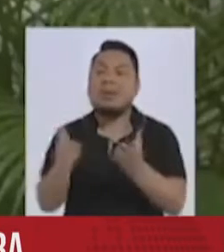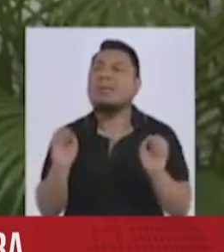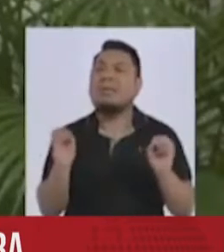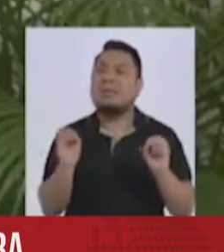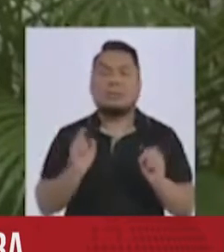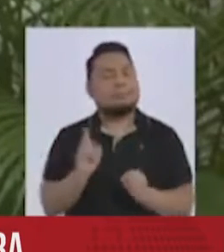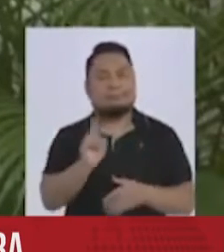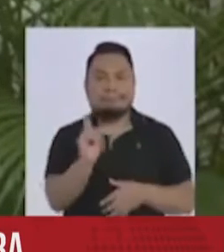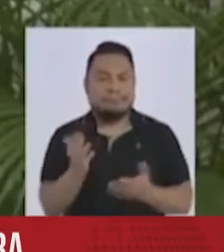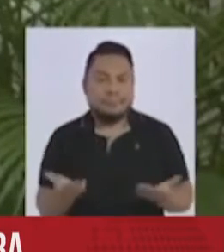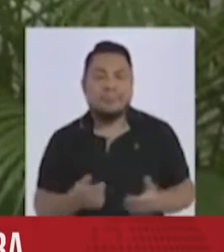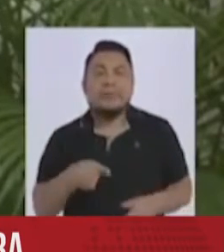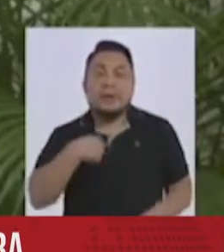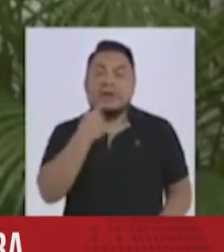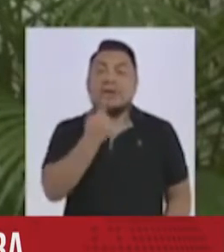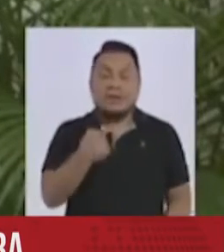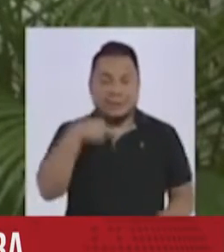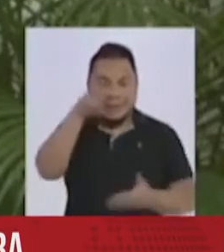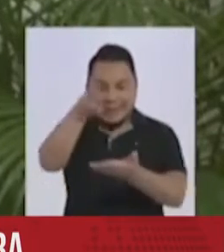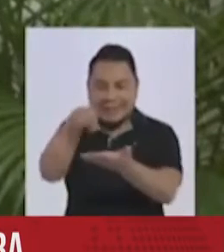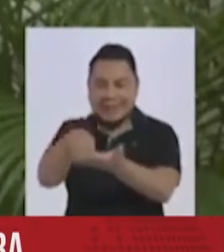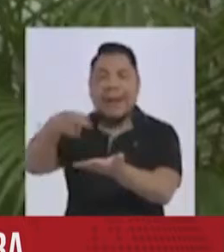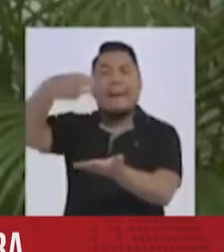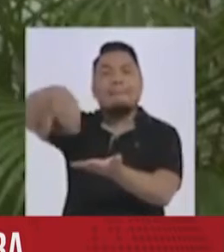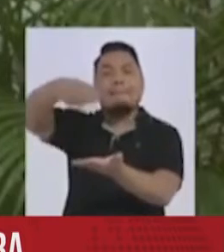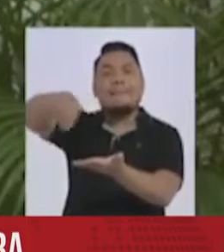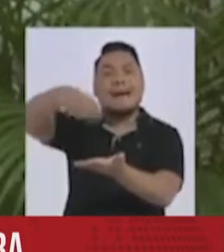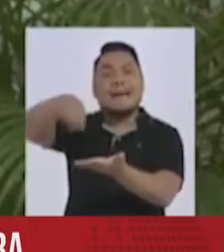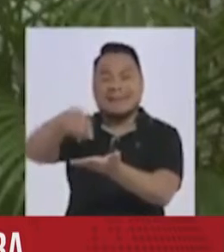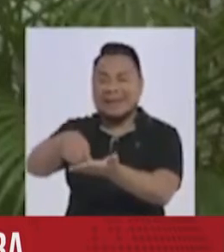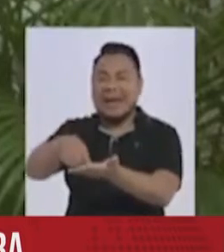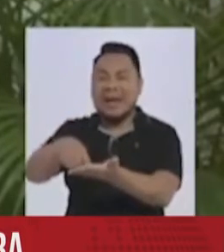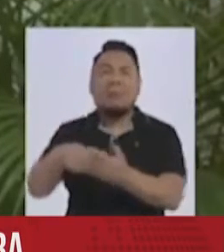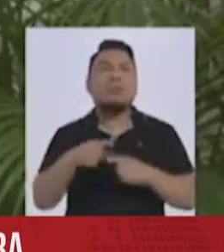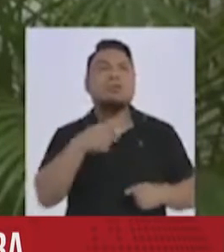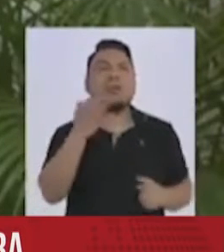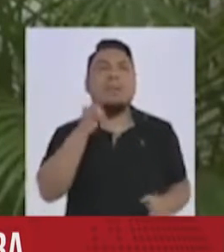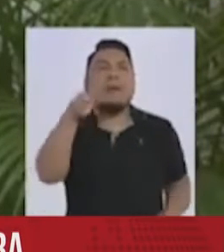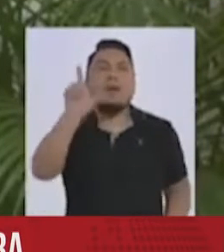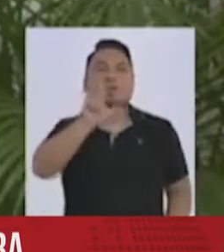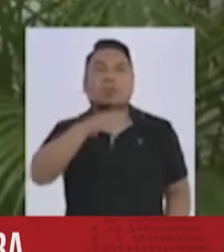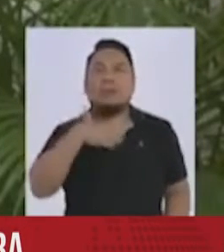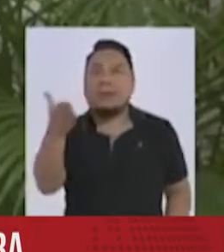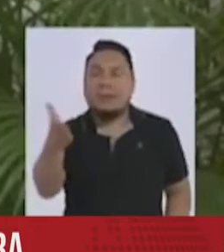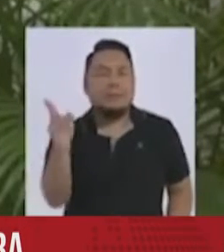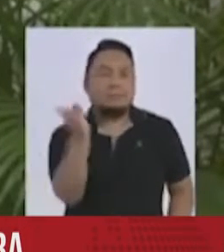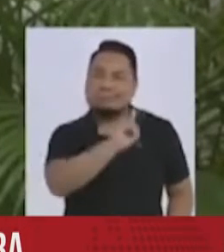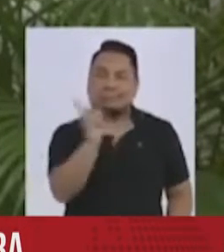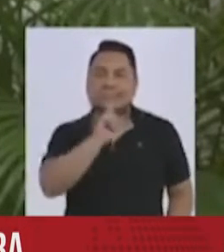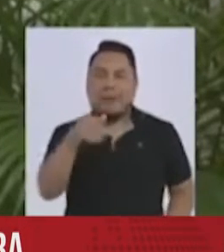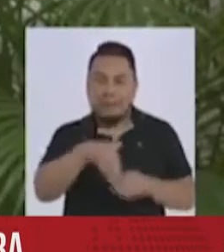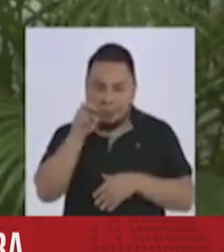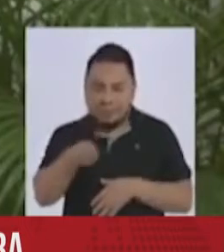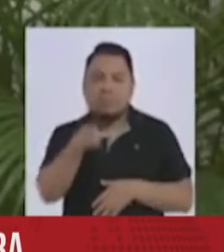voy a apurarme y me toca el martes y voy el lunes, no les van a pagar porque hay una programación. Por favor, respetar esto, porque